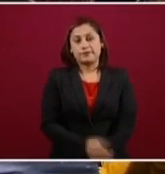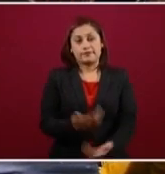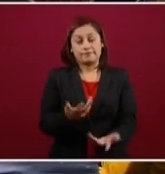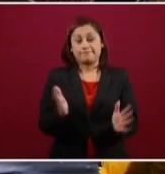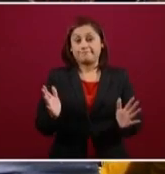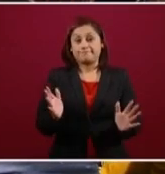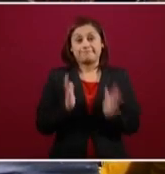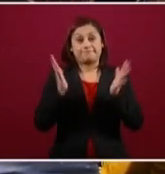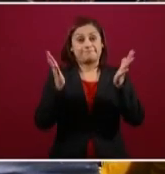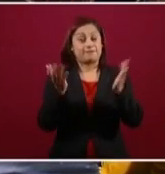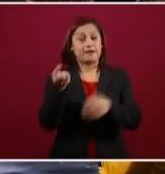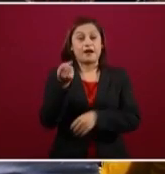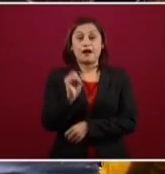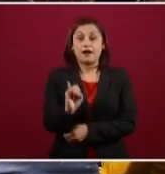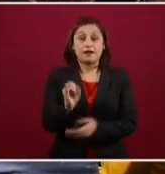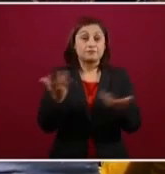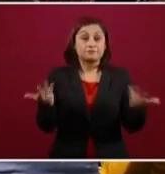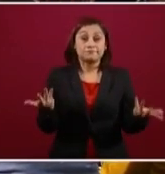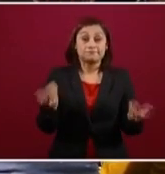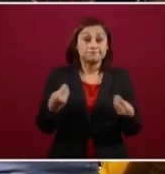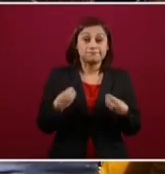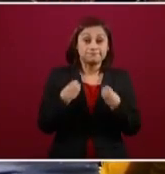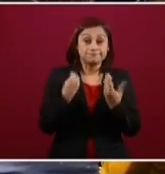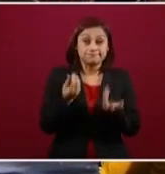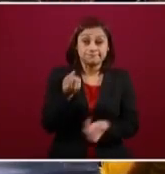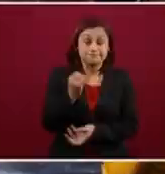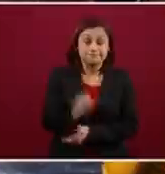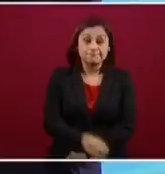sorpresas te da la vida.